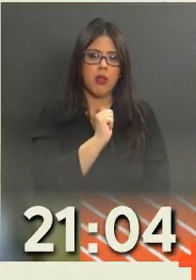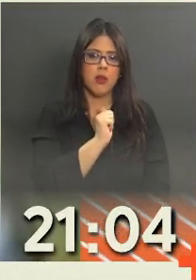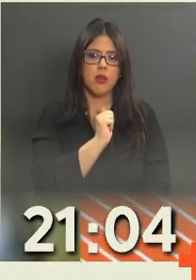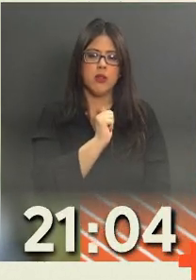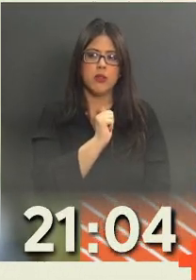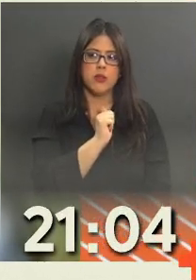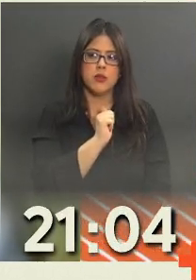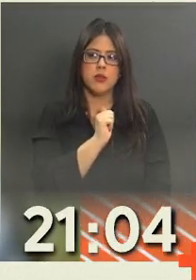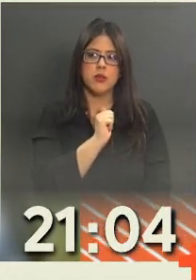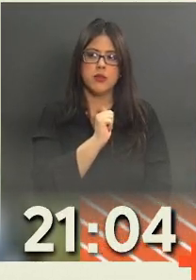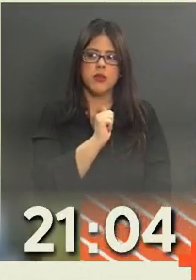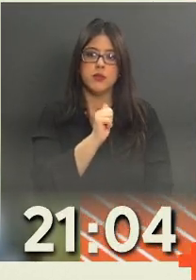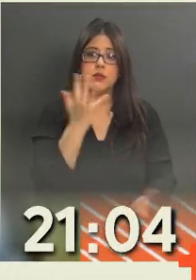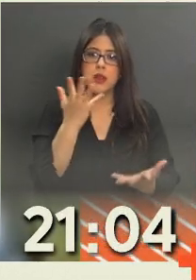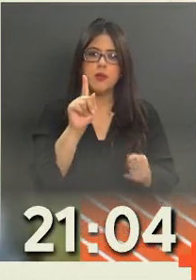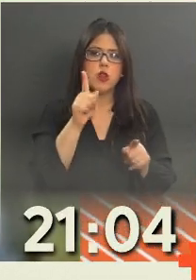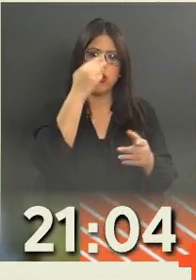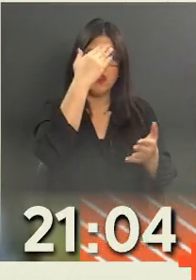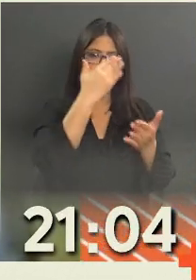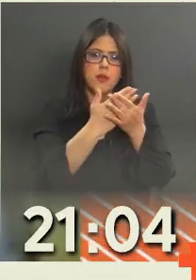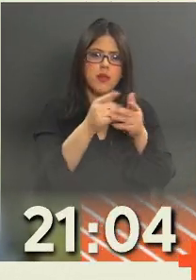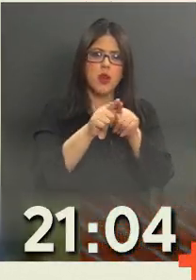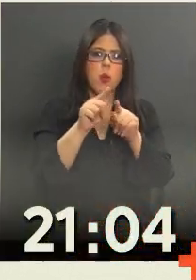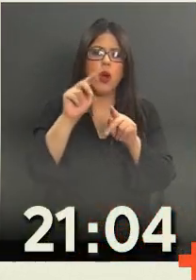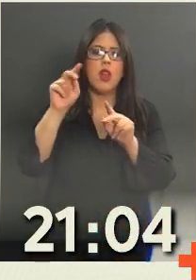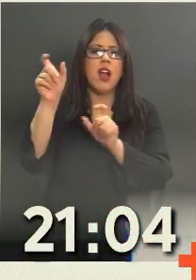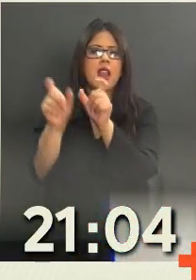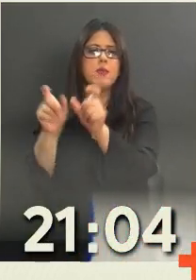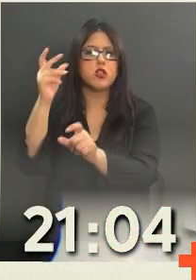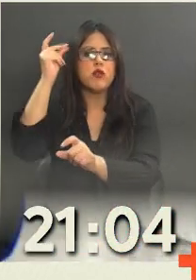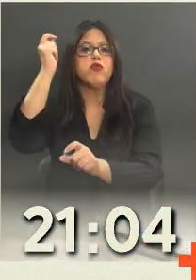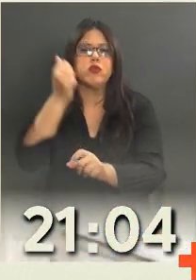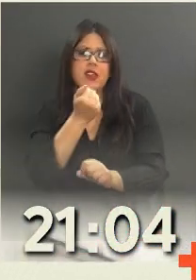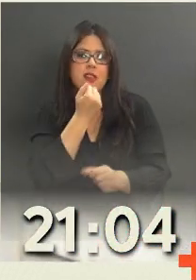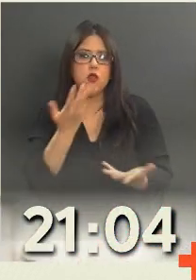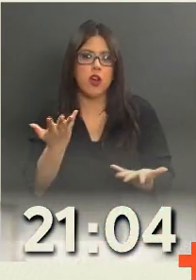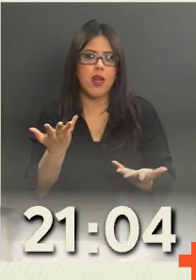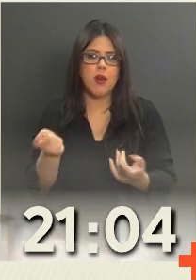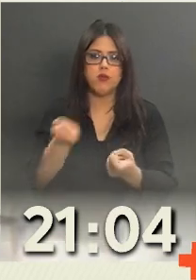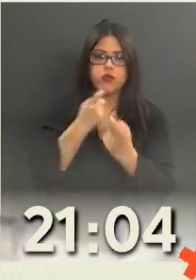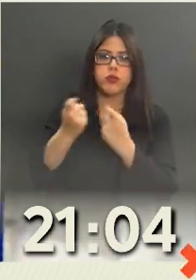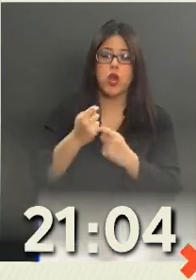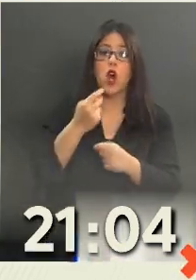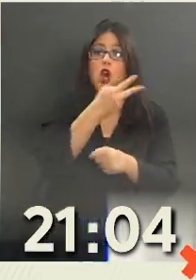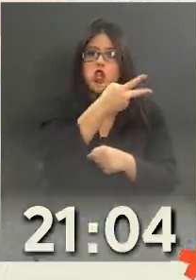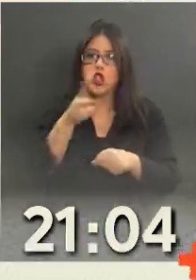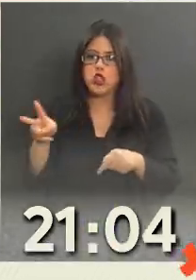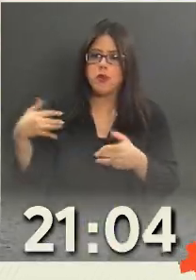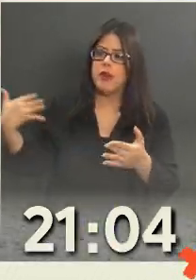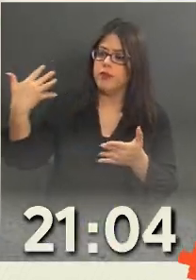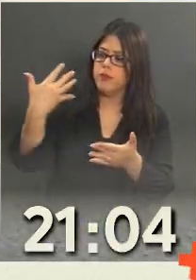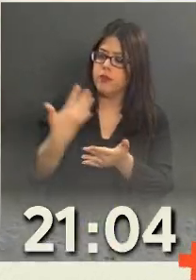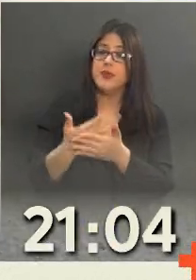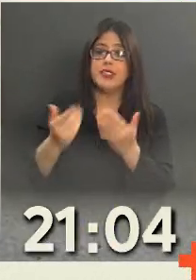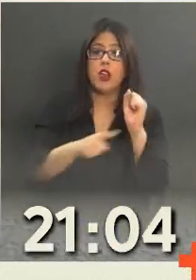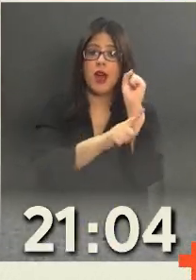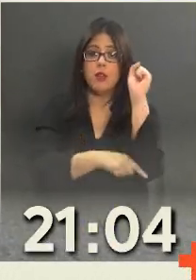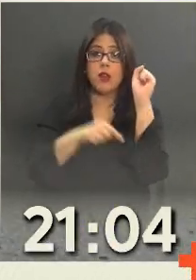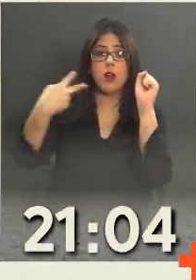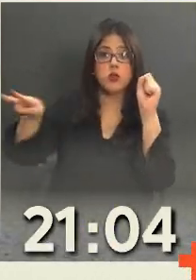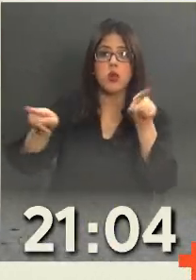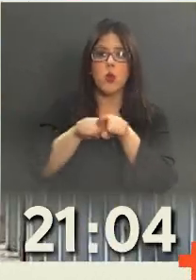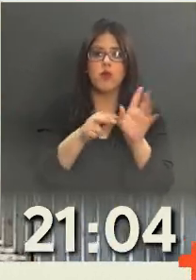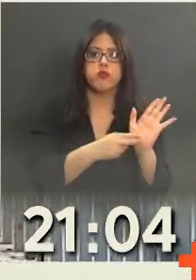para no enfrentarme al estigma social. Dos intensas semanas han pasado y ahora fue su abogado quien dio a conocer